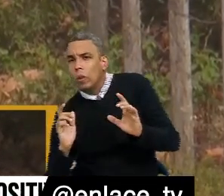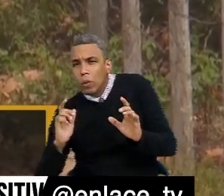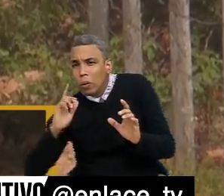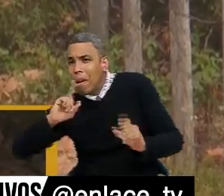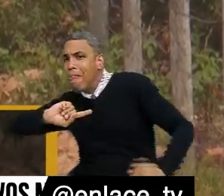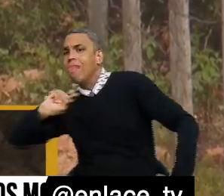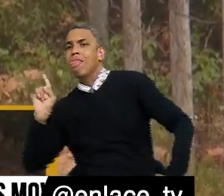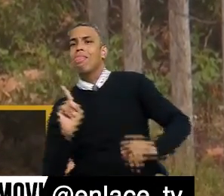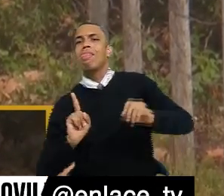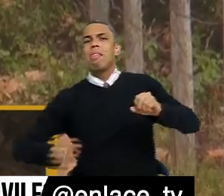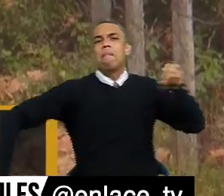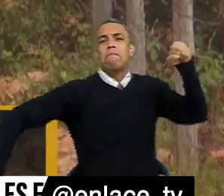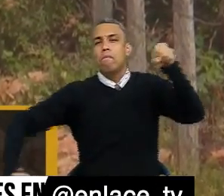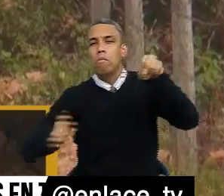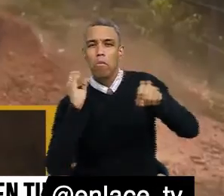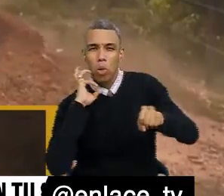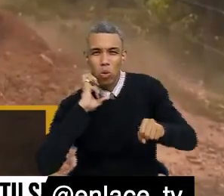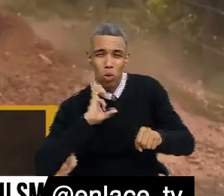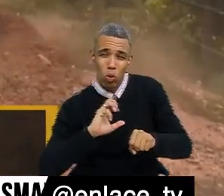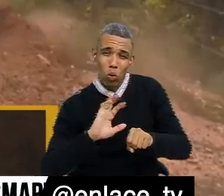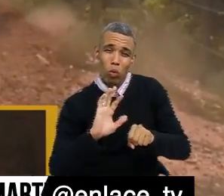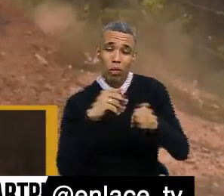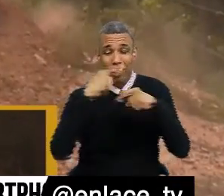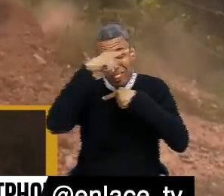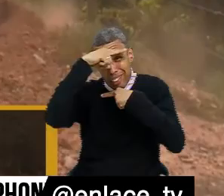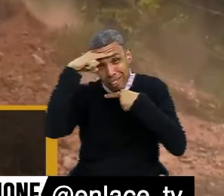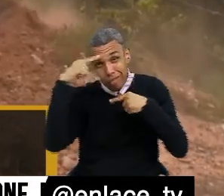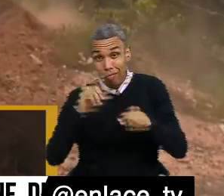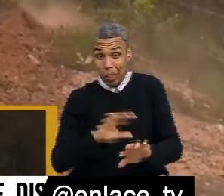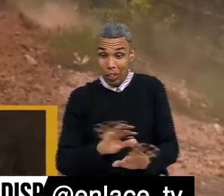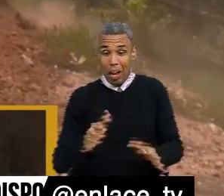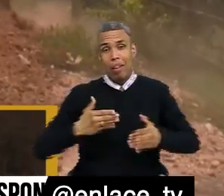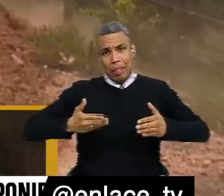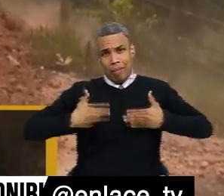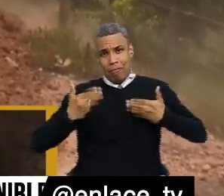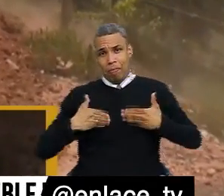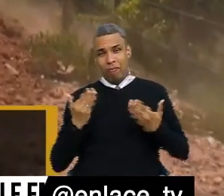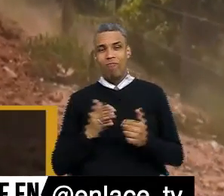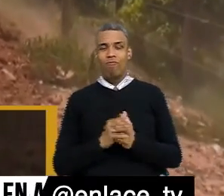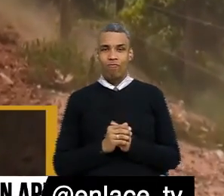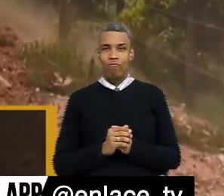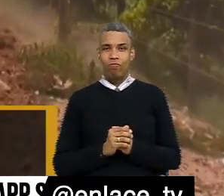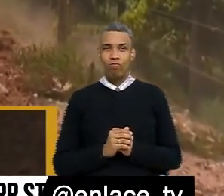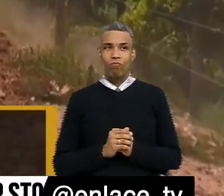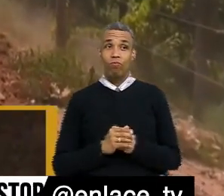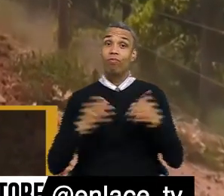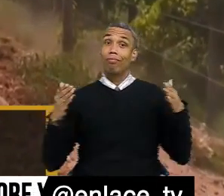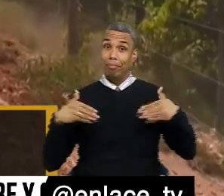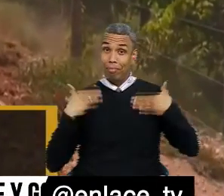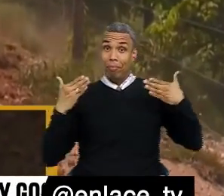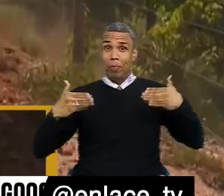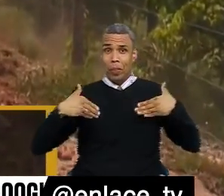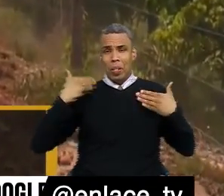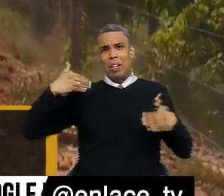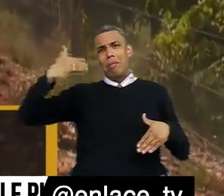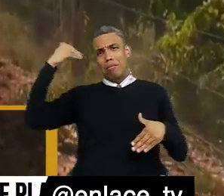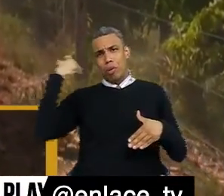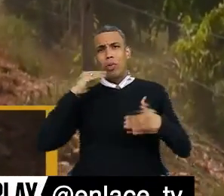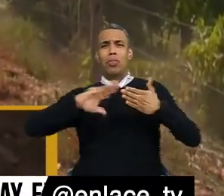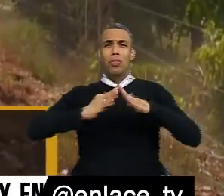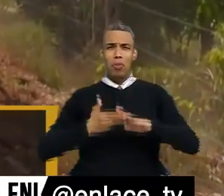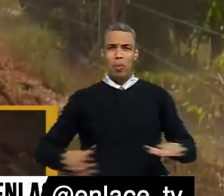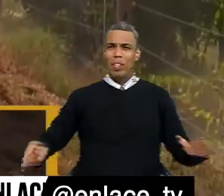de mejoramiento vial. Pues en realidad estamos muy felices de ver el resultado de una lucha de todos en comunidad, en